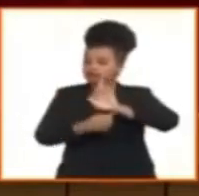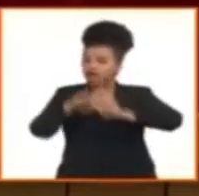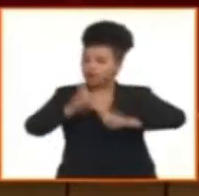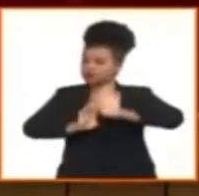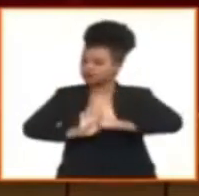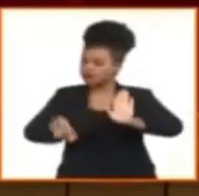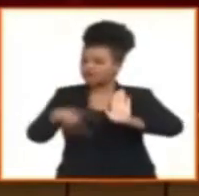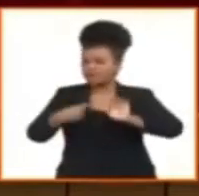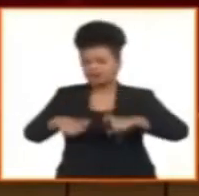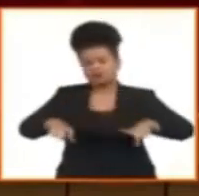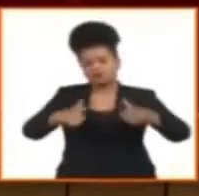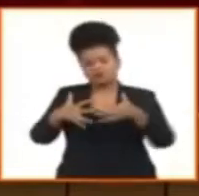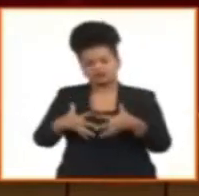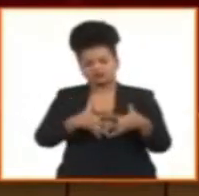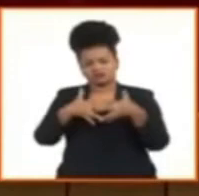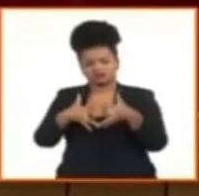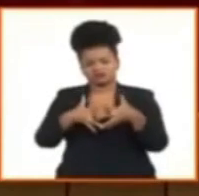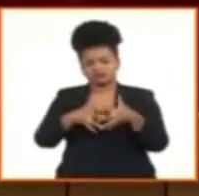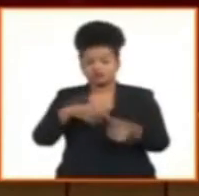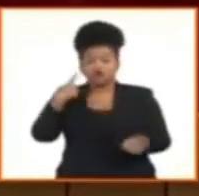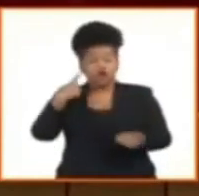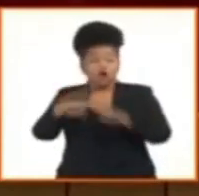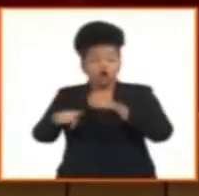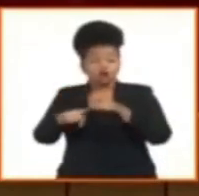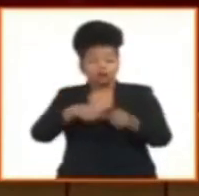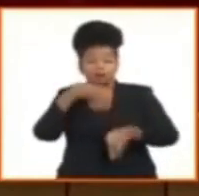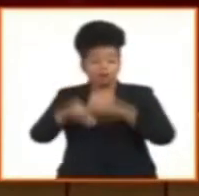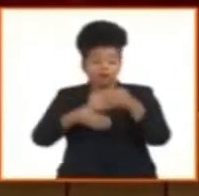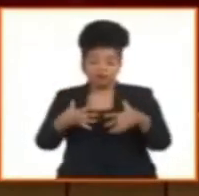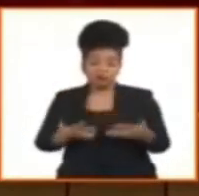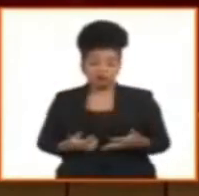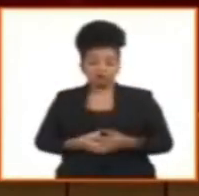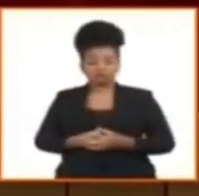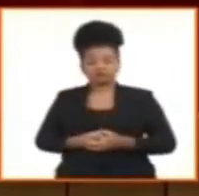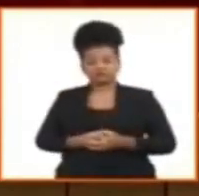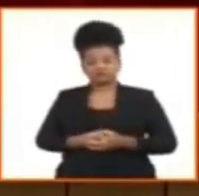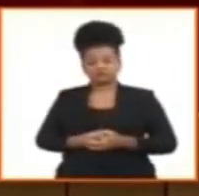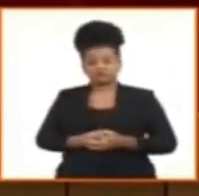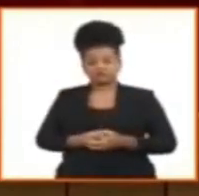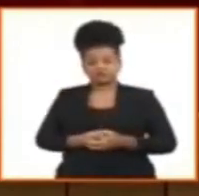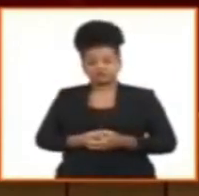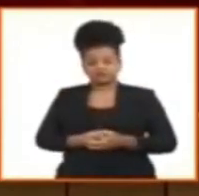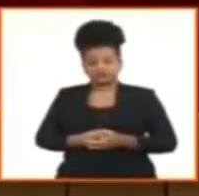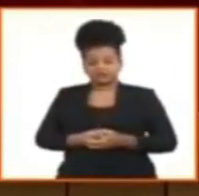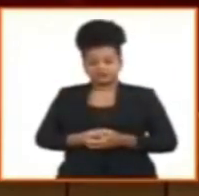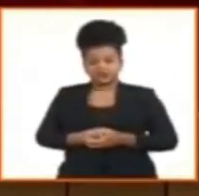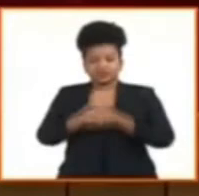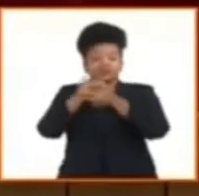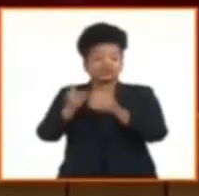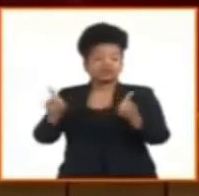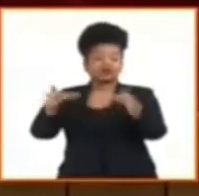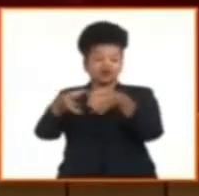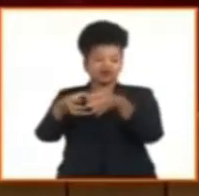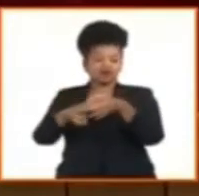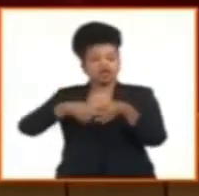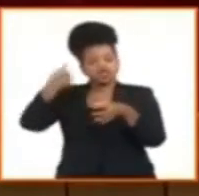migratorios vigentes. Otro de los temas es la cacareada democracia y los derechos humanos